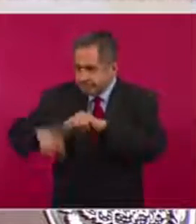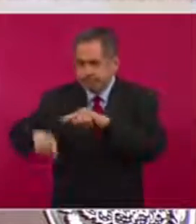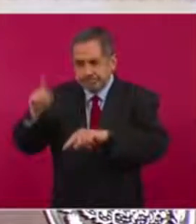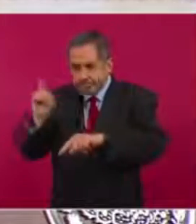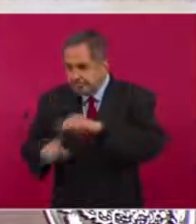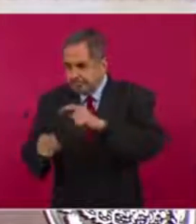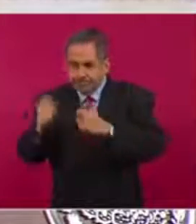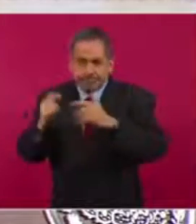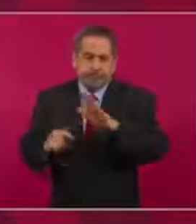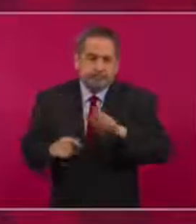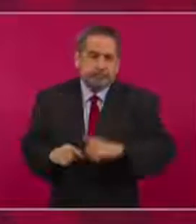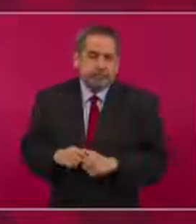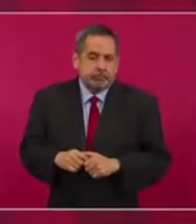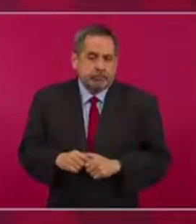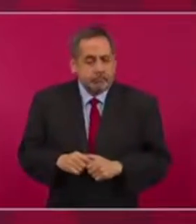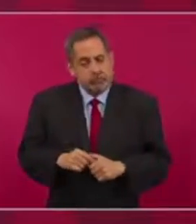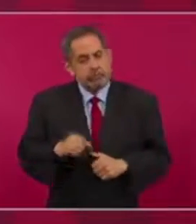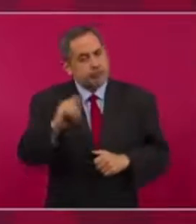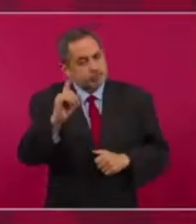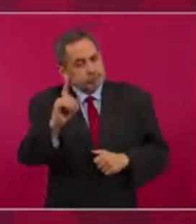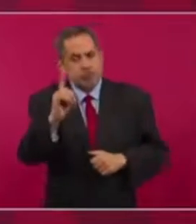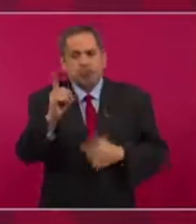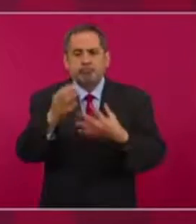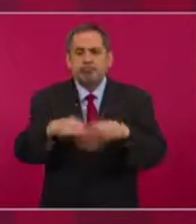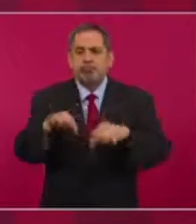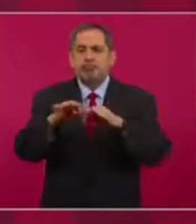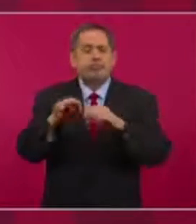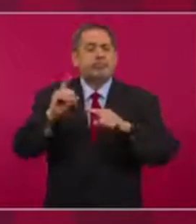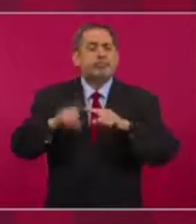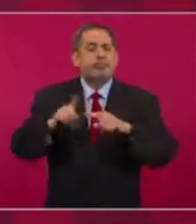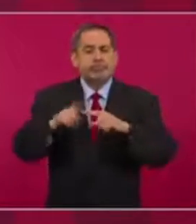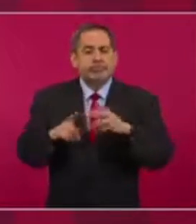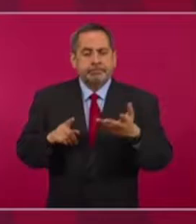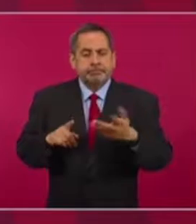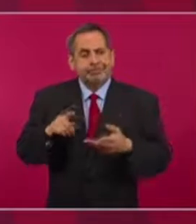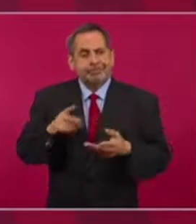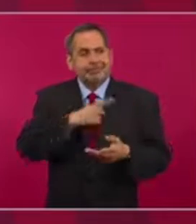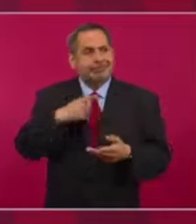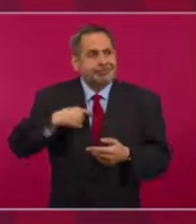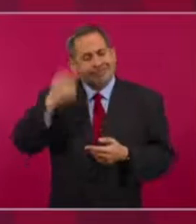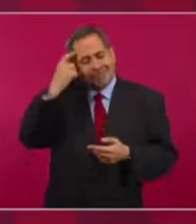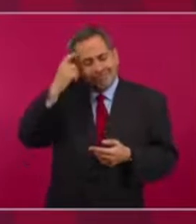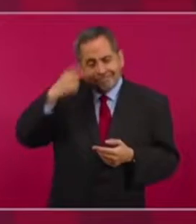Sí es muy importante, no solo por razones morales,